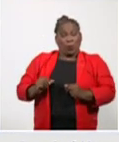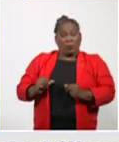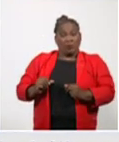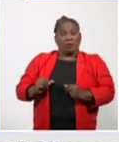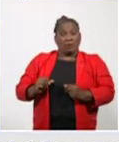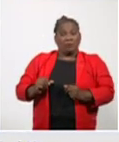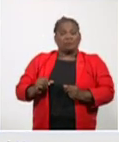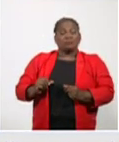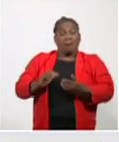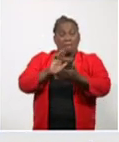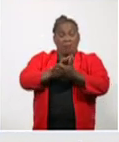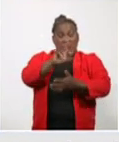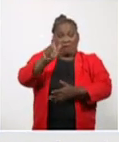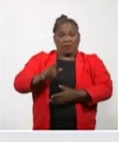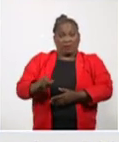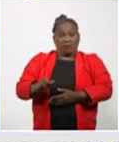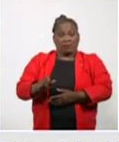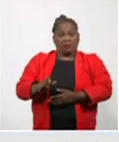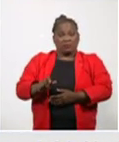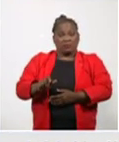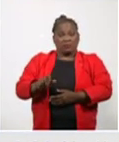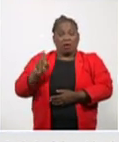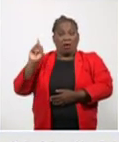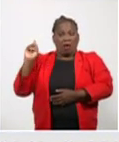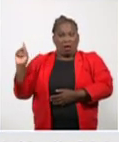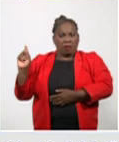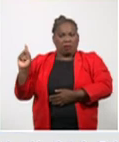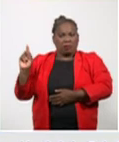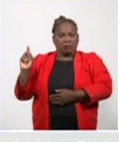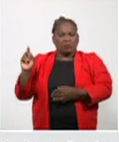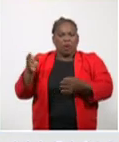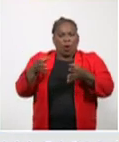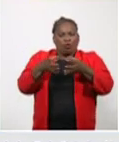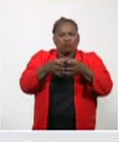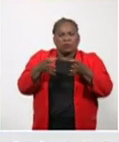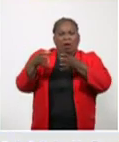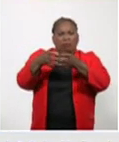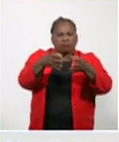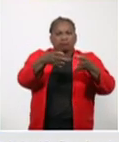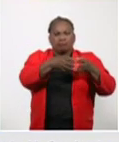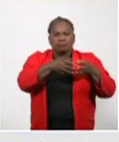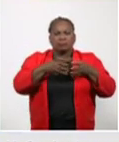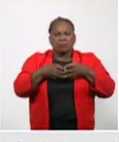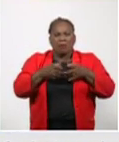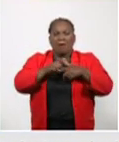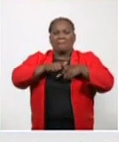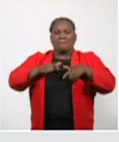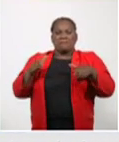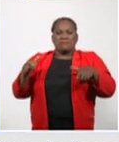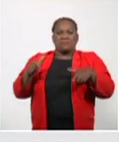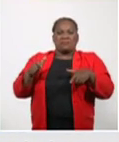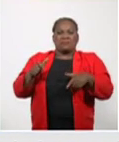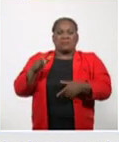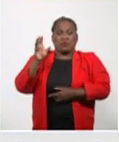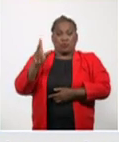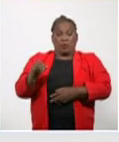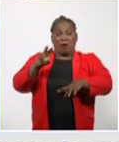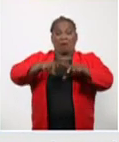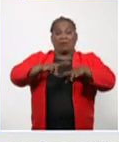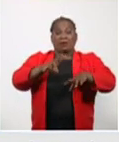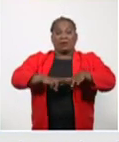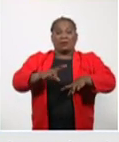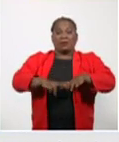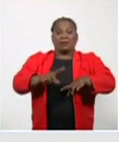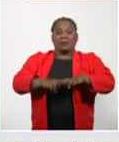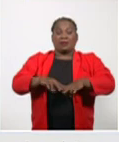de Mayabeque. Aquí se concentra realmente el mayor número, La Habana, pero